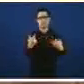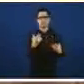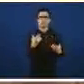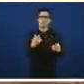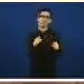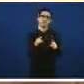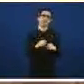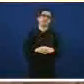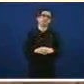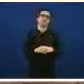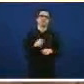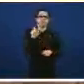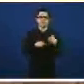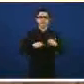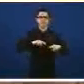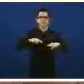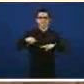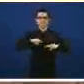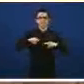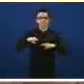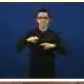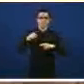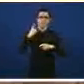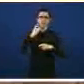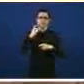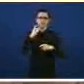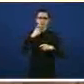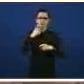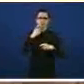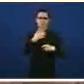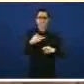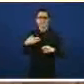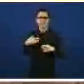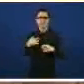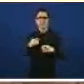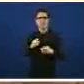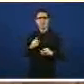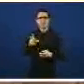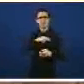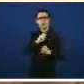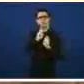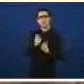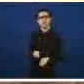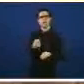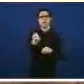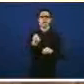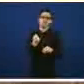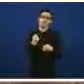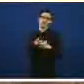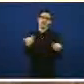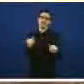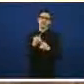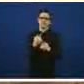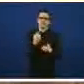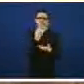Aos estiretivos das caixas preñas elles con indemnizacións multimillonarias Para os que vaden impostos o Partido Popular